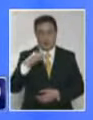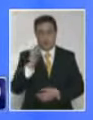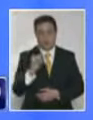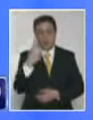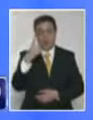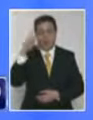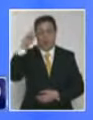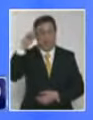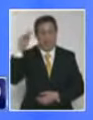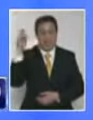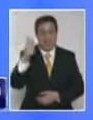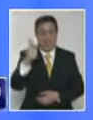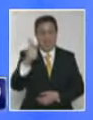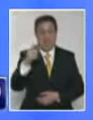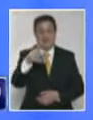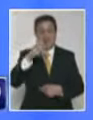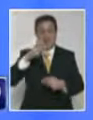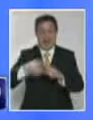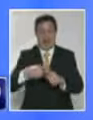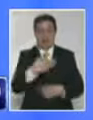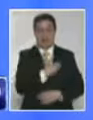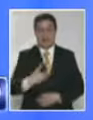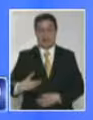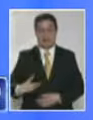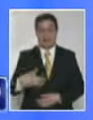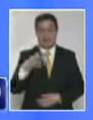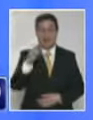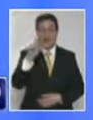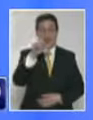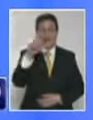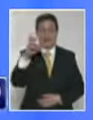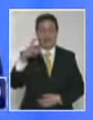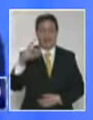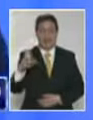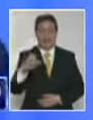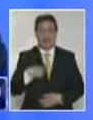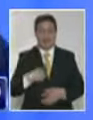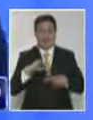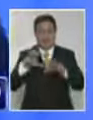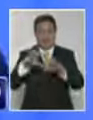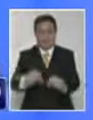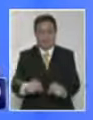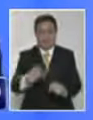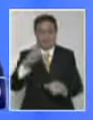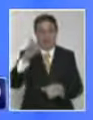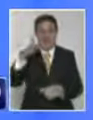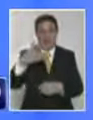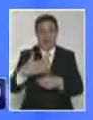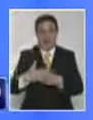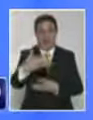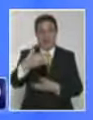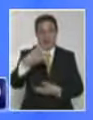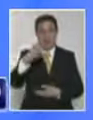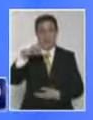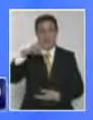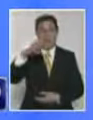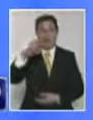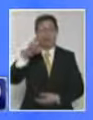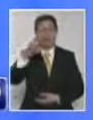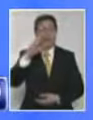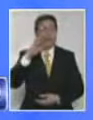tuvo el expresidente Allende fue apropiarse del Mercurio, eso por lo menos según los antecedentes de la época. Y